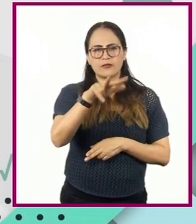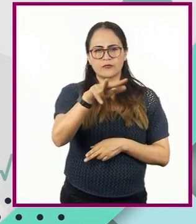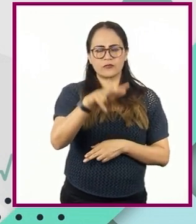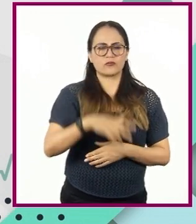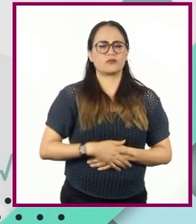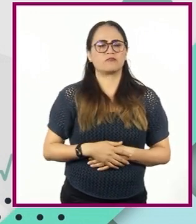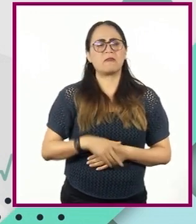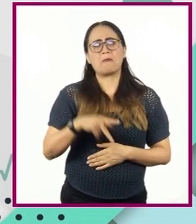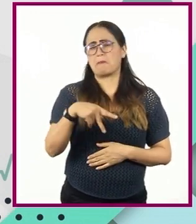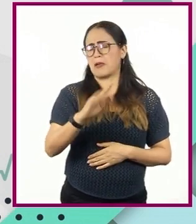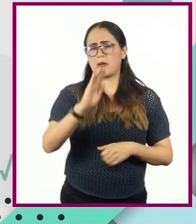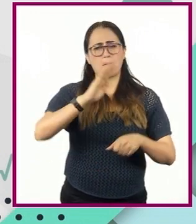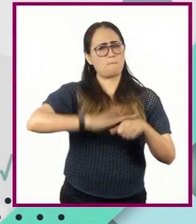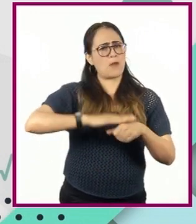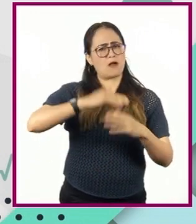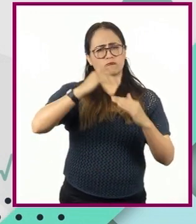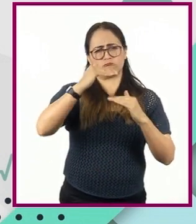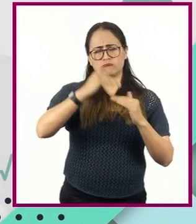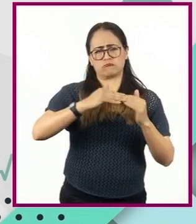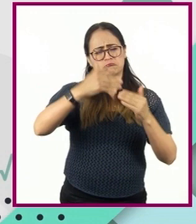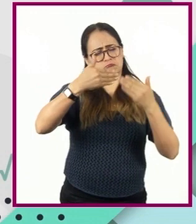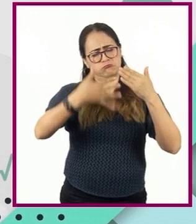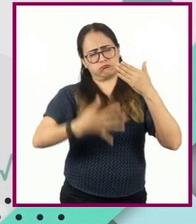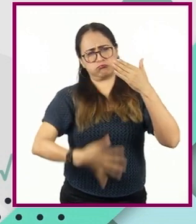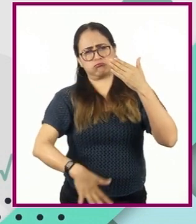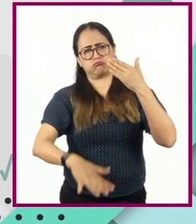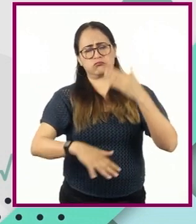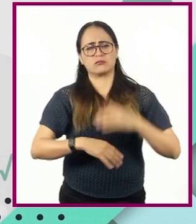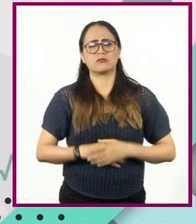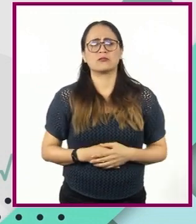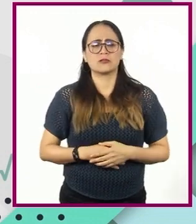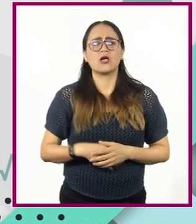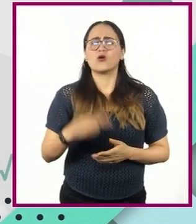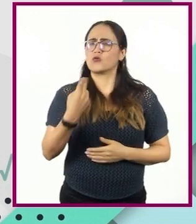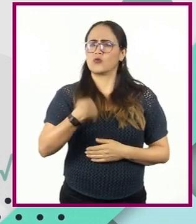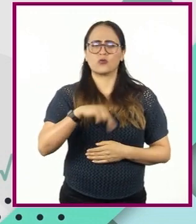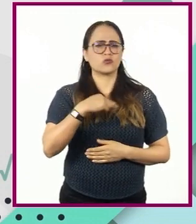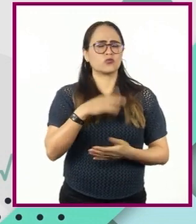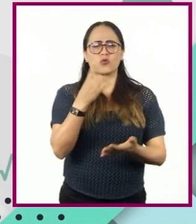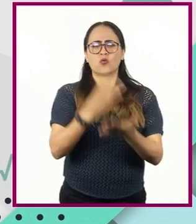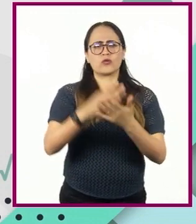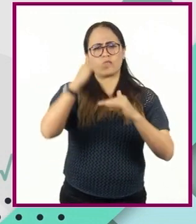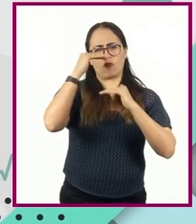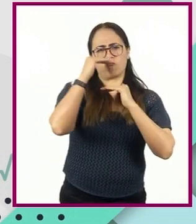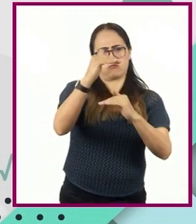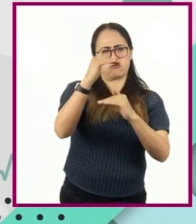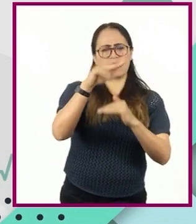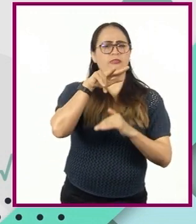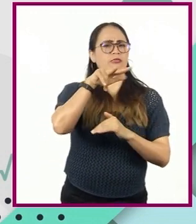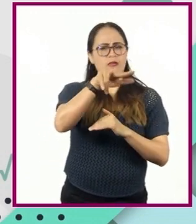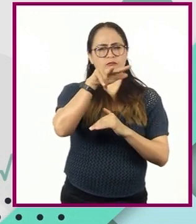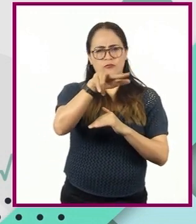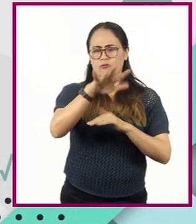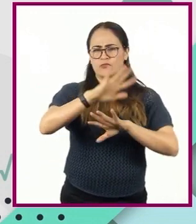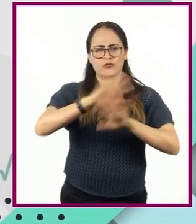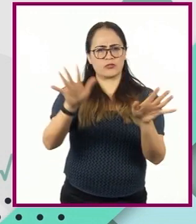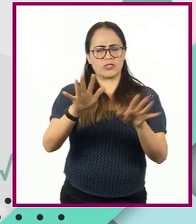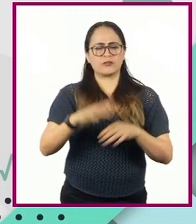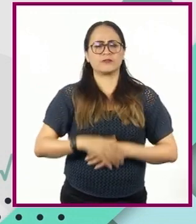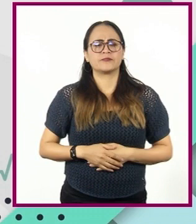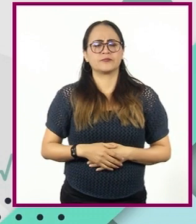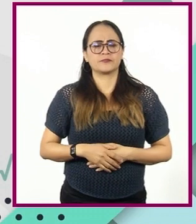serie puede extenderse hasta cualquier otro número. Nosotros la acotaremos a 18 casos particulares.